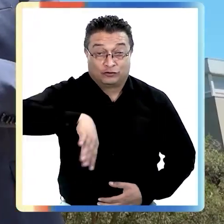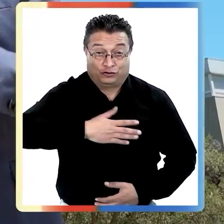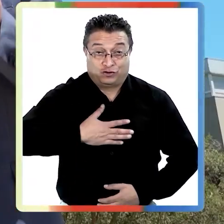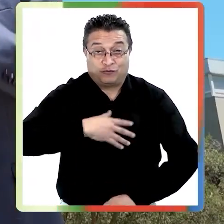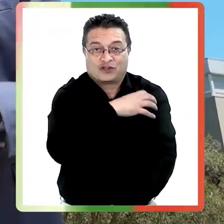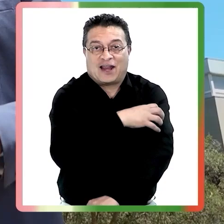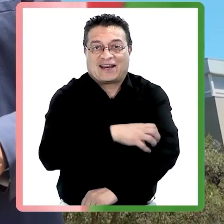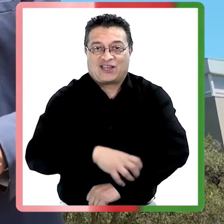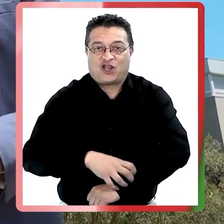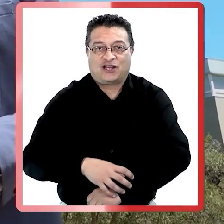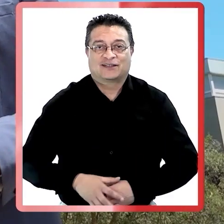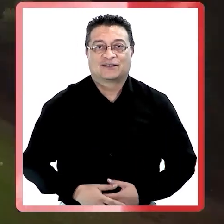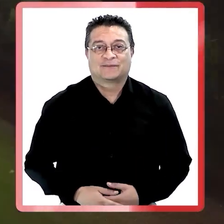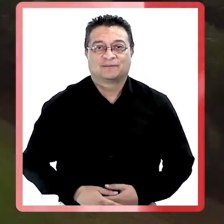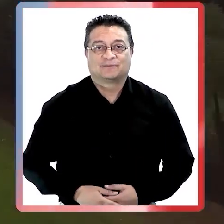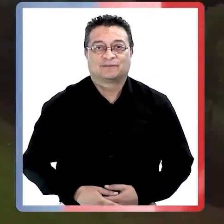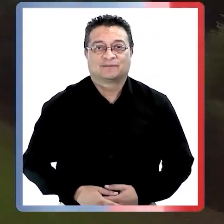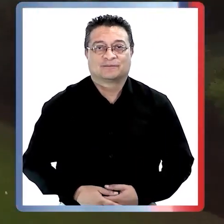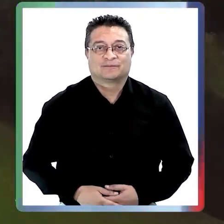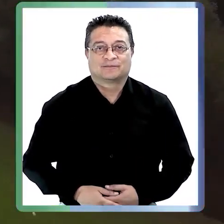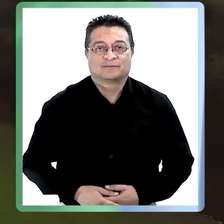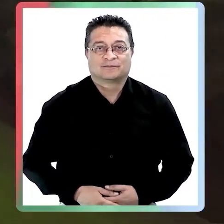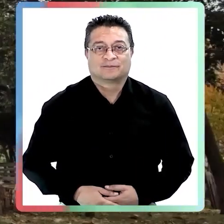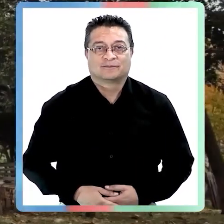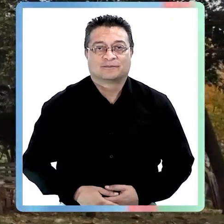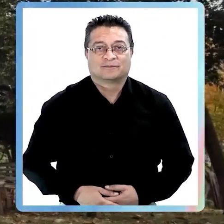Somos las regiones.